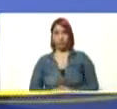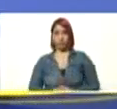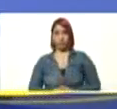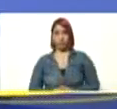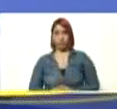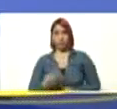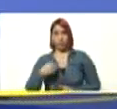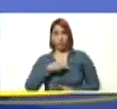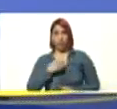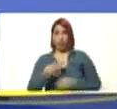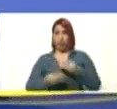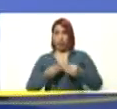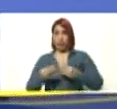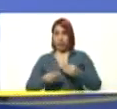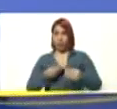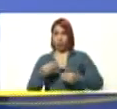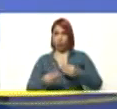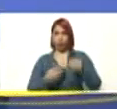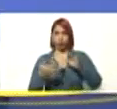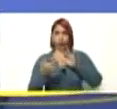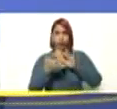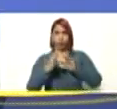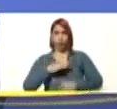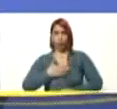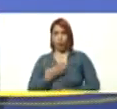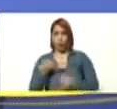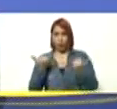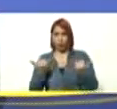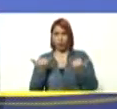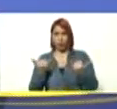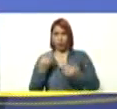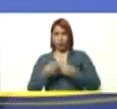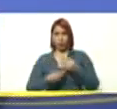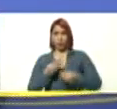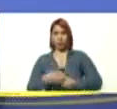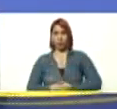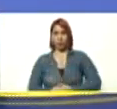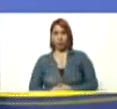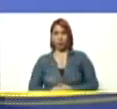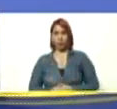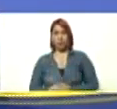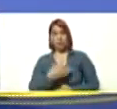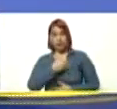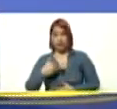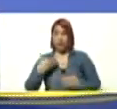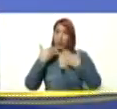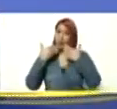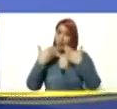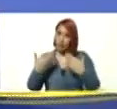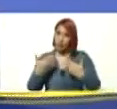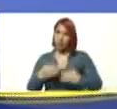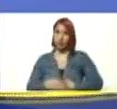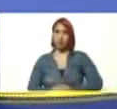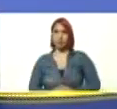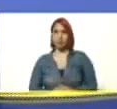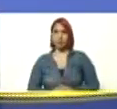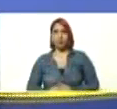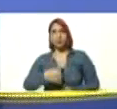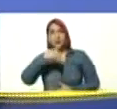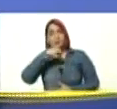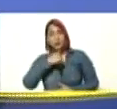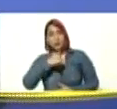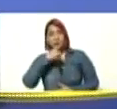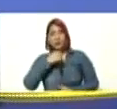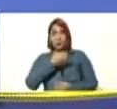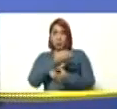Estamos haciendo las coordinaciones para ver si lo puedo hacer desde aquí. Yo quiero agradecerle la paciencia de